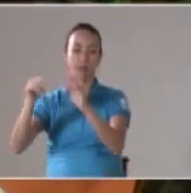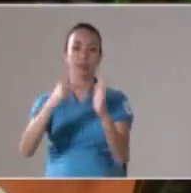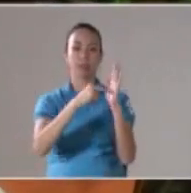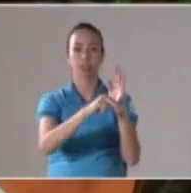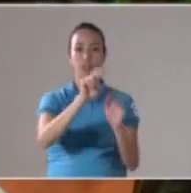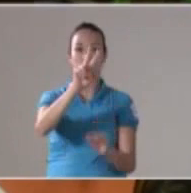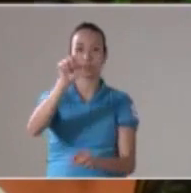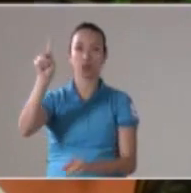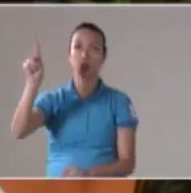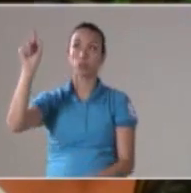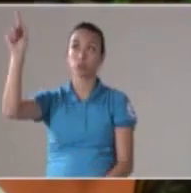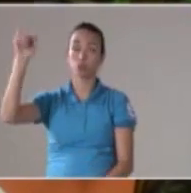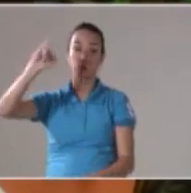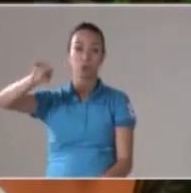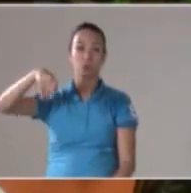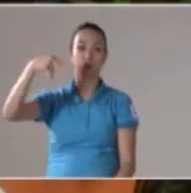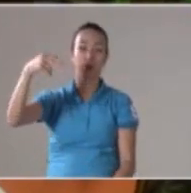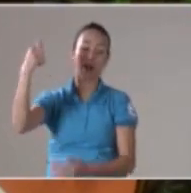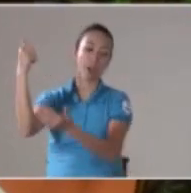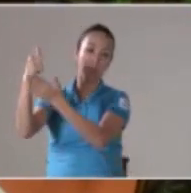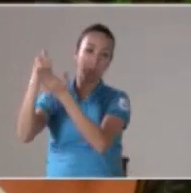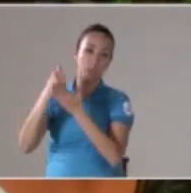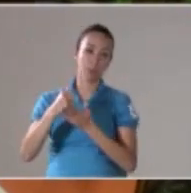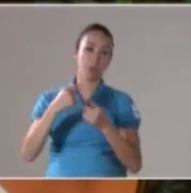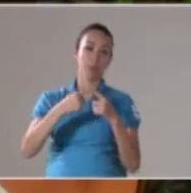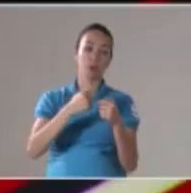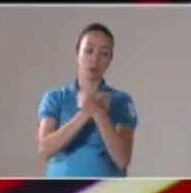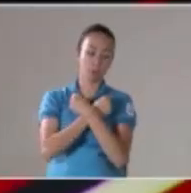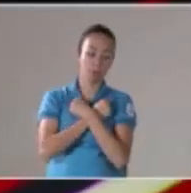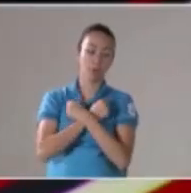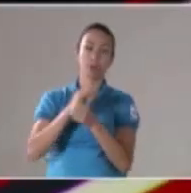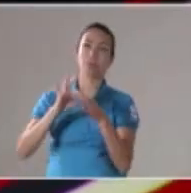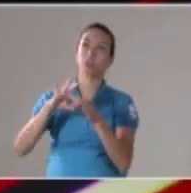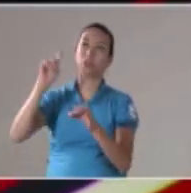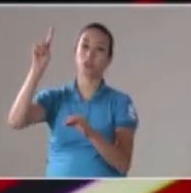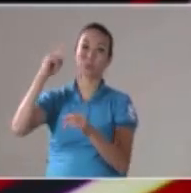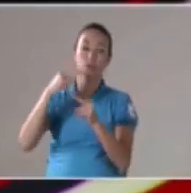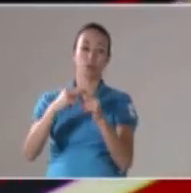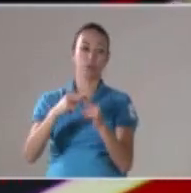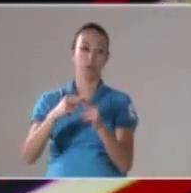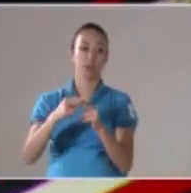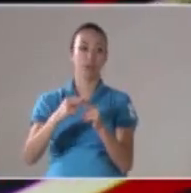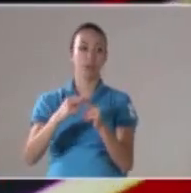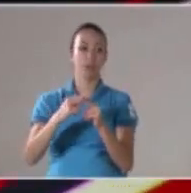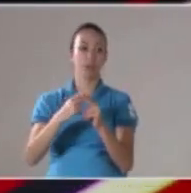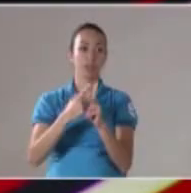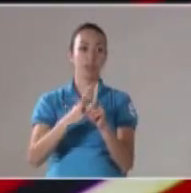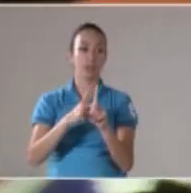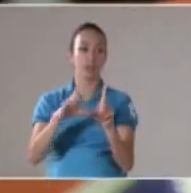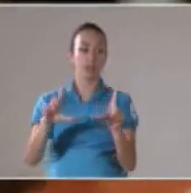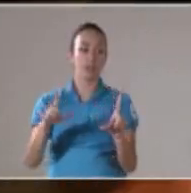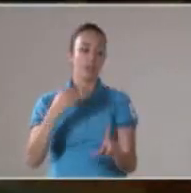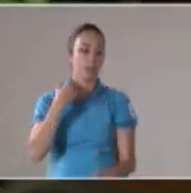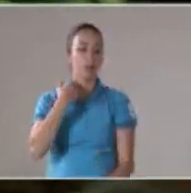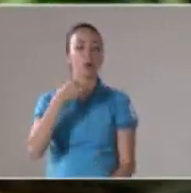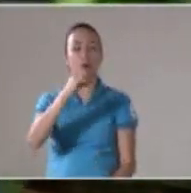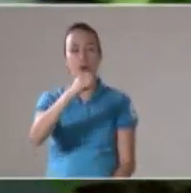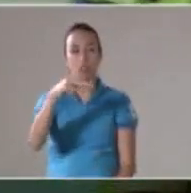Señor, favoréceme por amor de tu nombre, líbrame, porque okay, buena es tu misericordia. Ok, entonces Dios